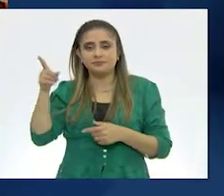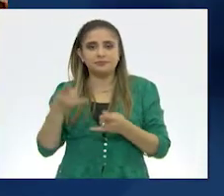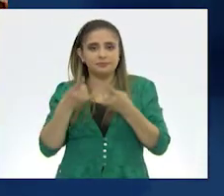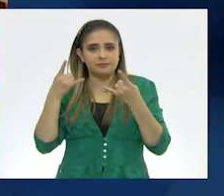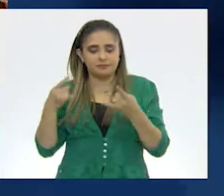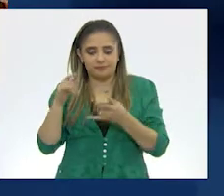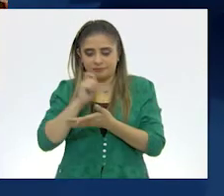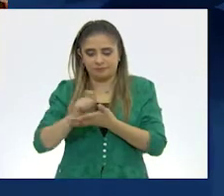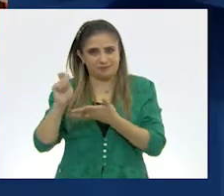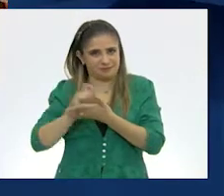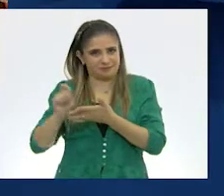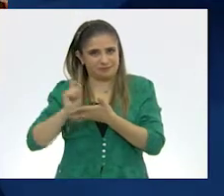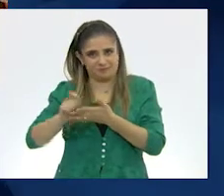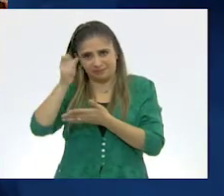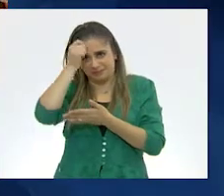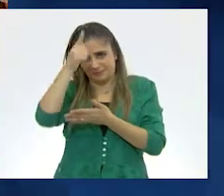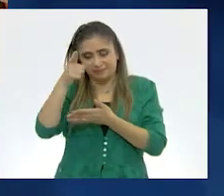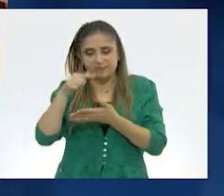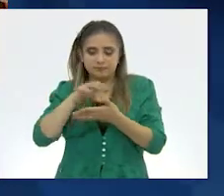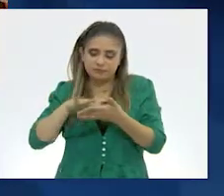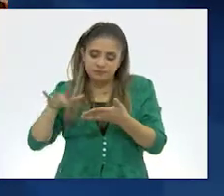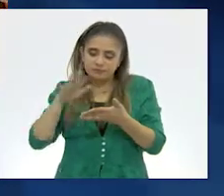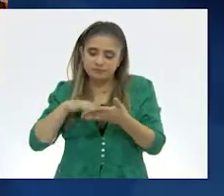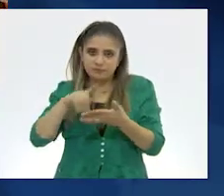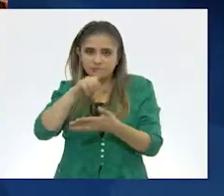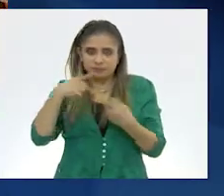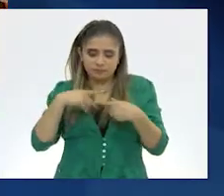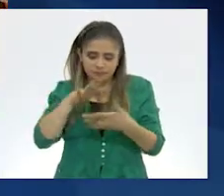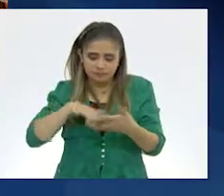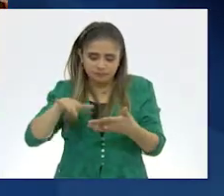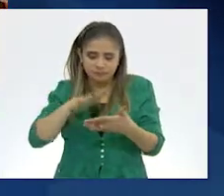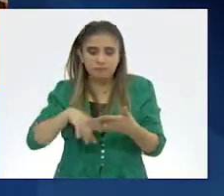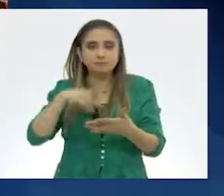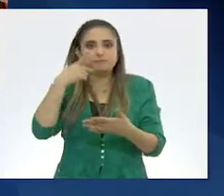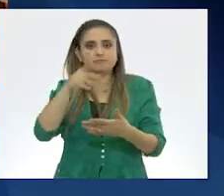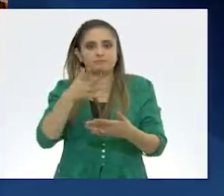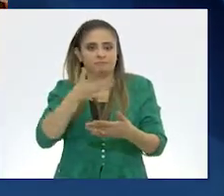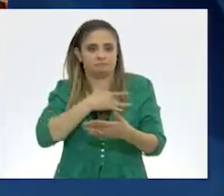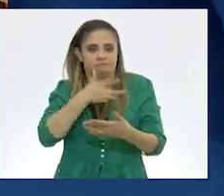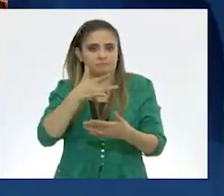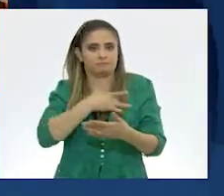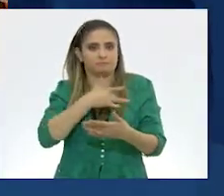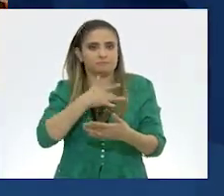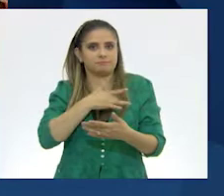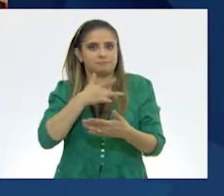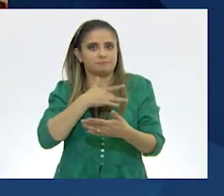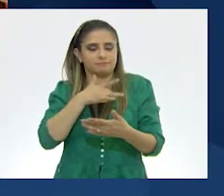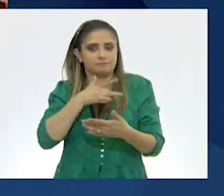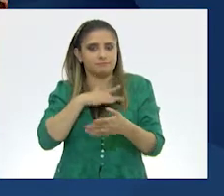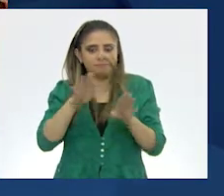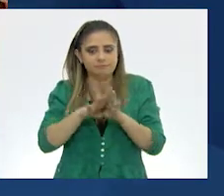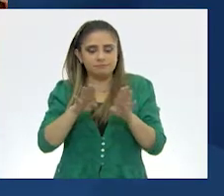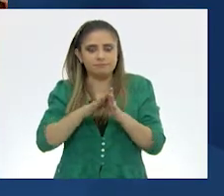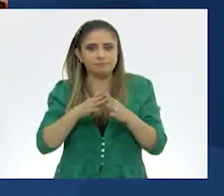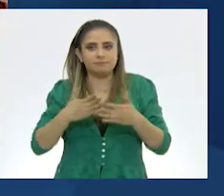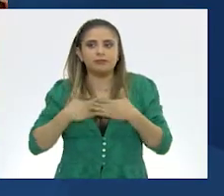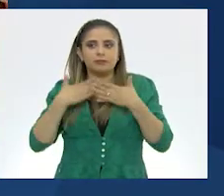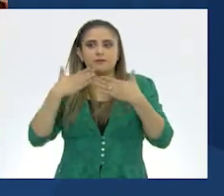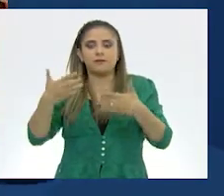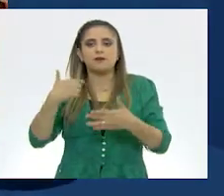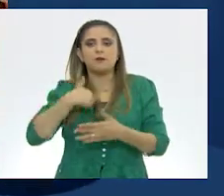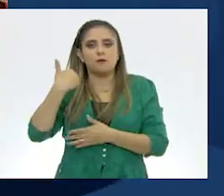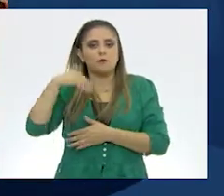de la traición que de pronto puede hacer tu propio corazón respecto a confesar un